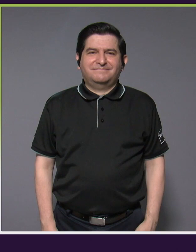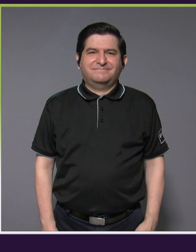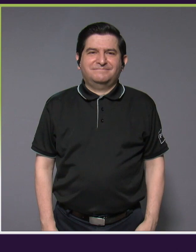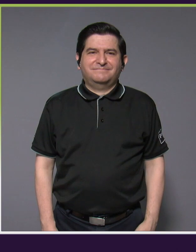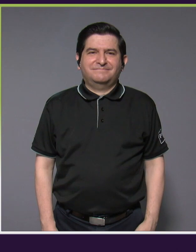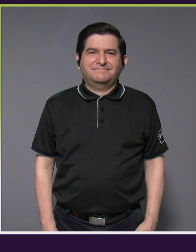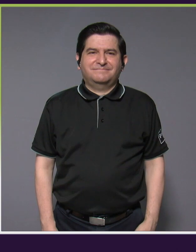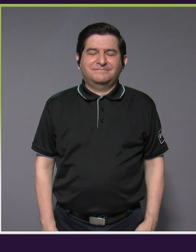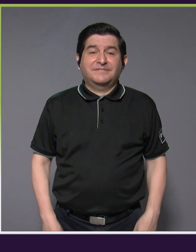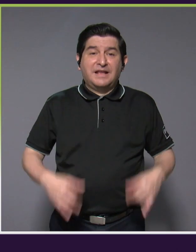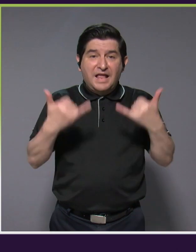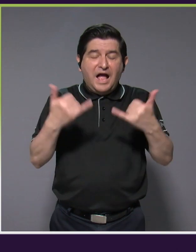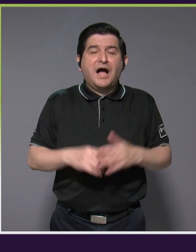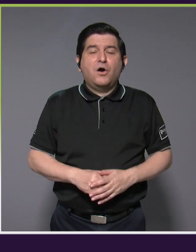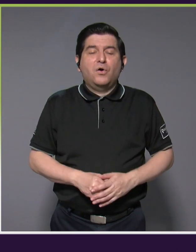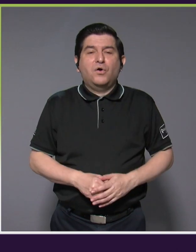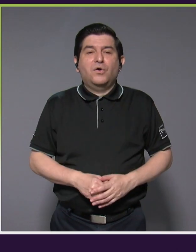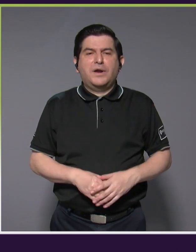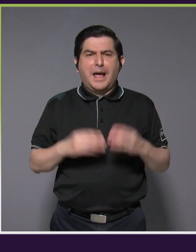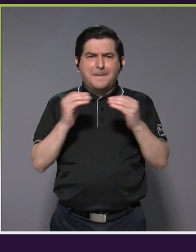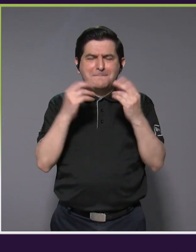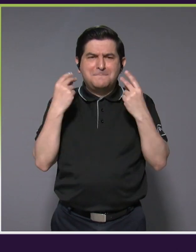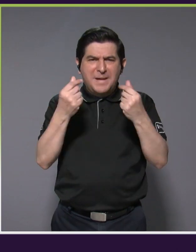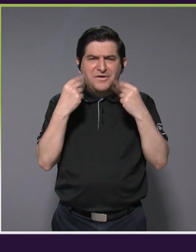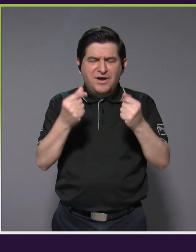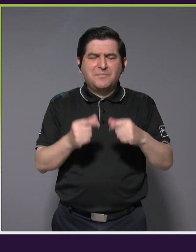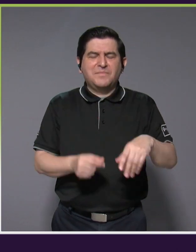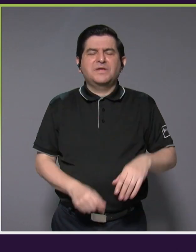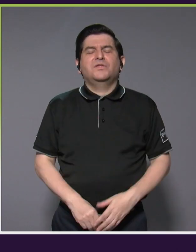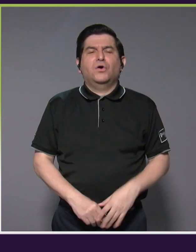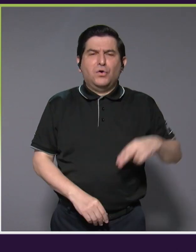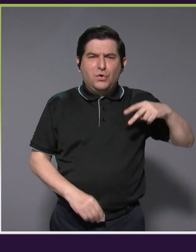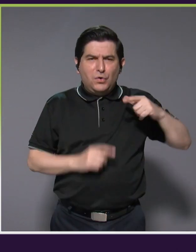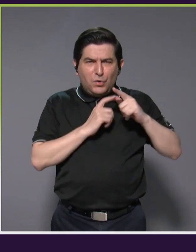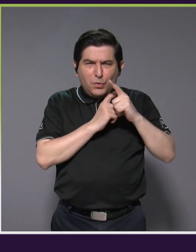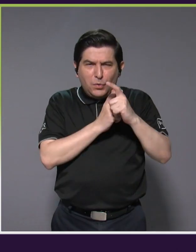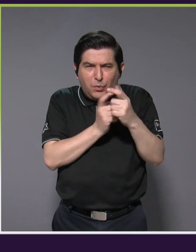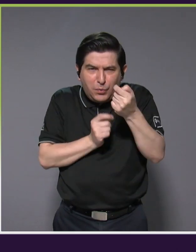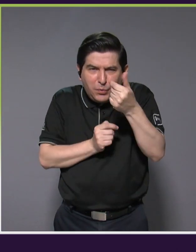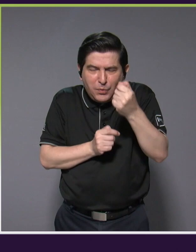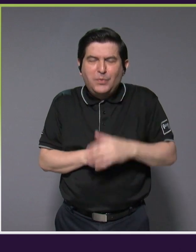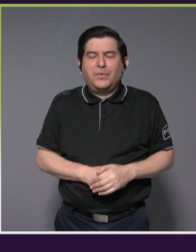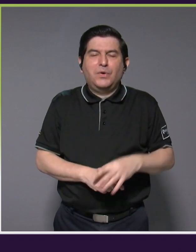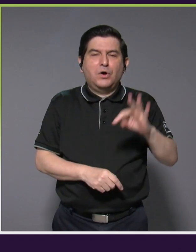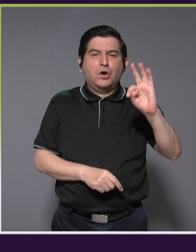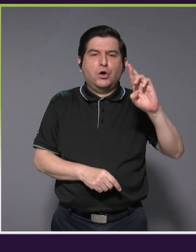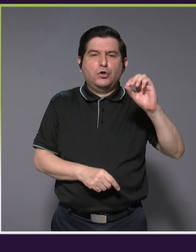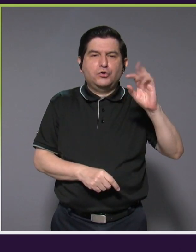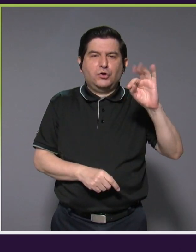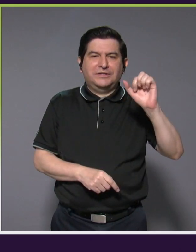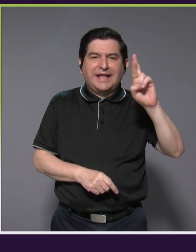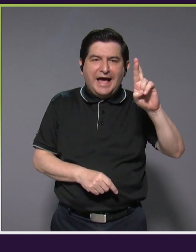Ok, vamos a ir trotando, vamos a ir un poquito más rápido, trotando, trotando. Este soy yo trotando.